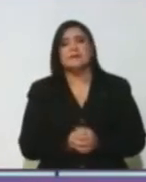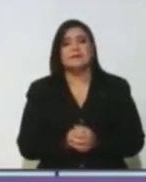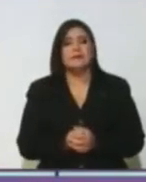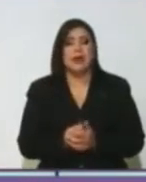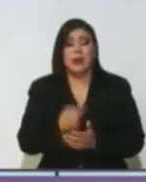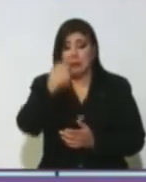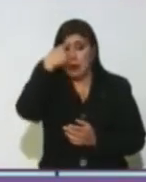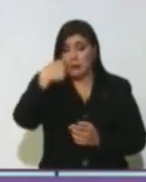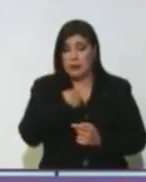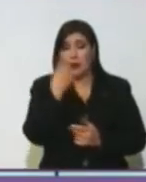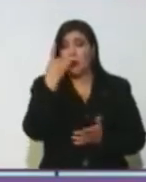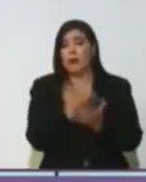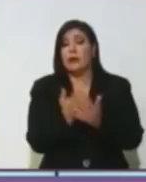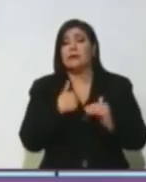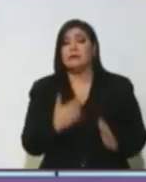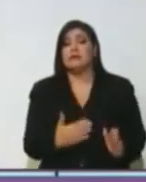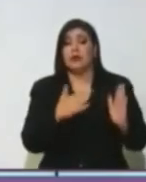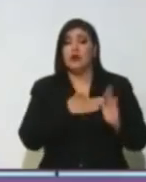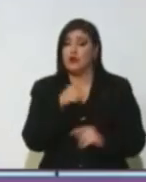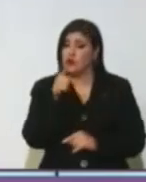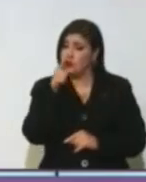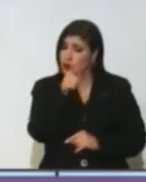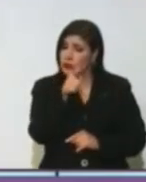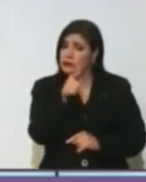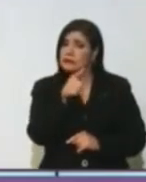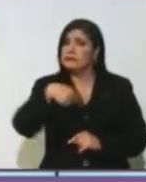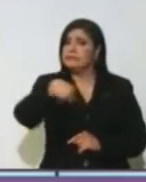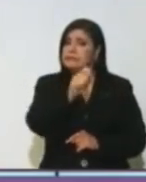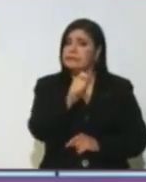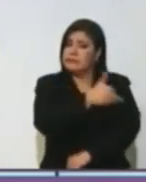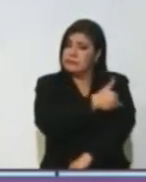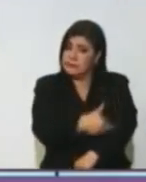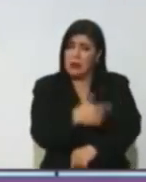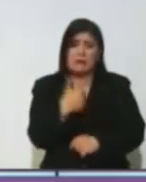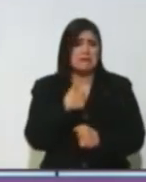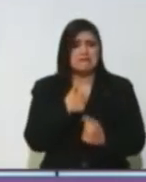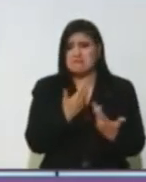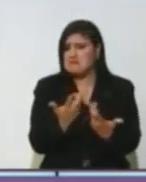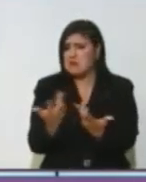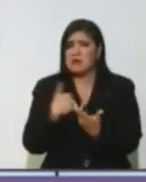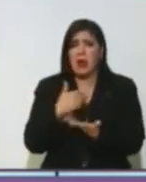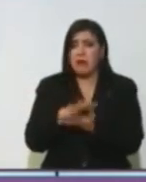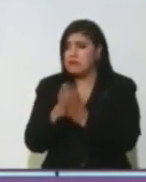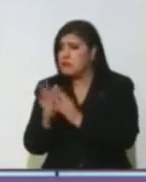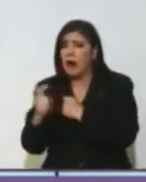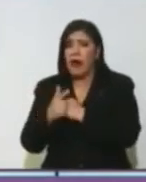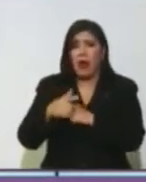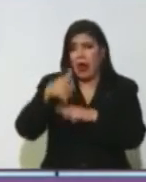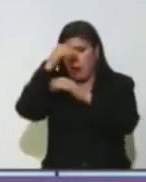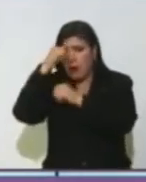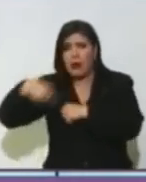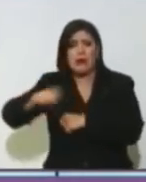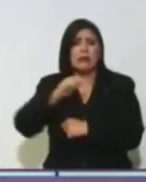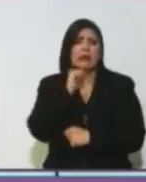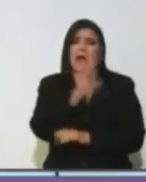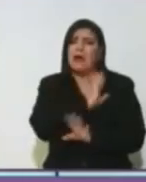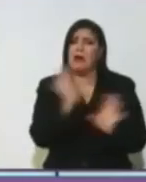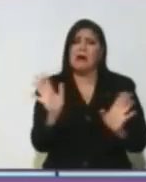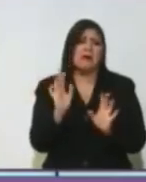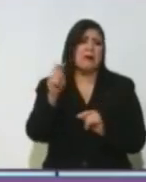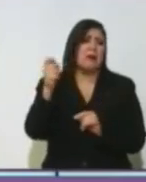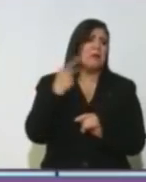para mí mi único compromiso eres tú y tu familia yo no tengo ningún arreglo con nadie ni con ninguna cúpula política